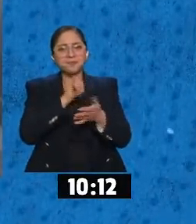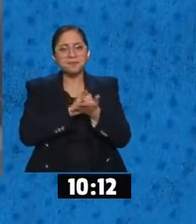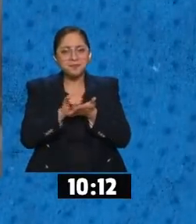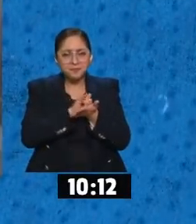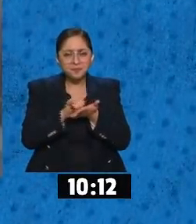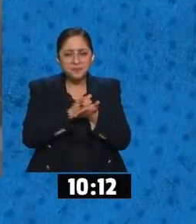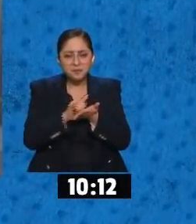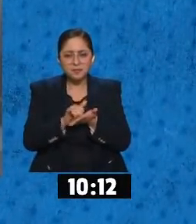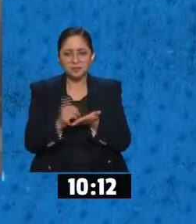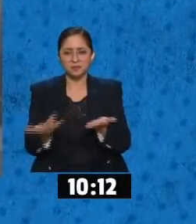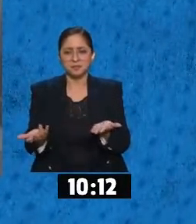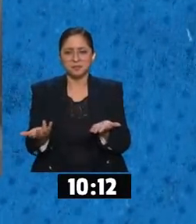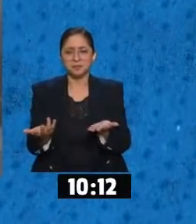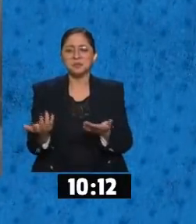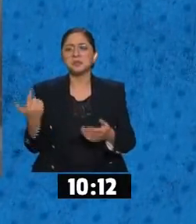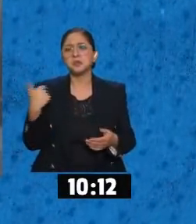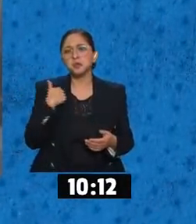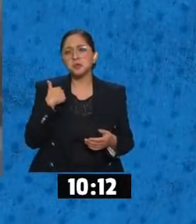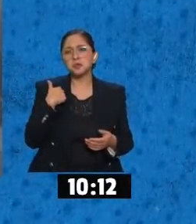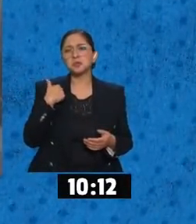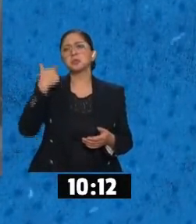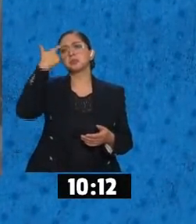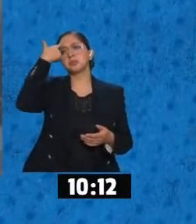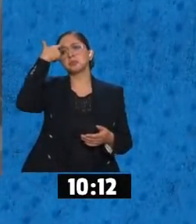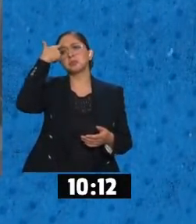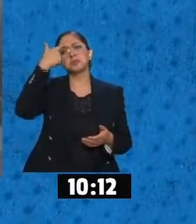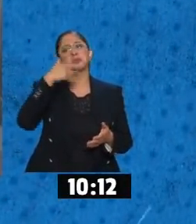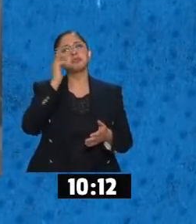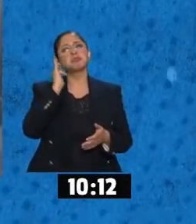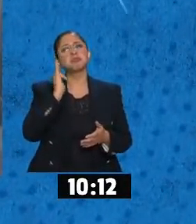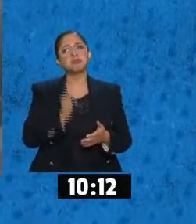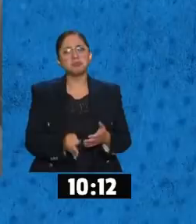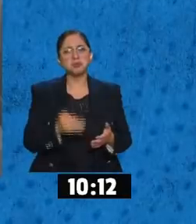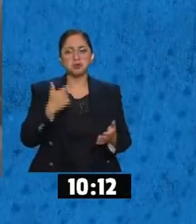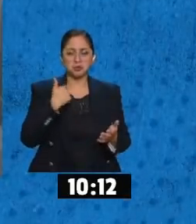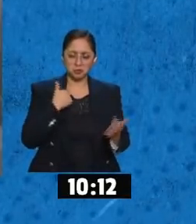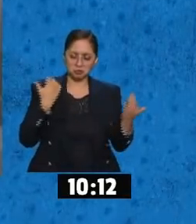Pues él acá se las dio de yo soy aquel y se pone a cantar